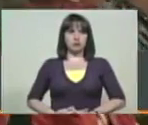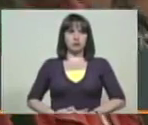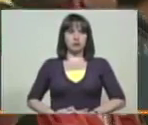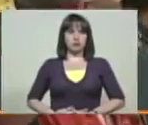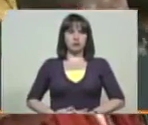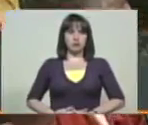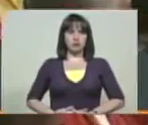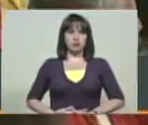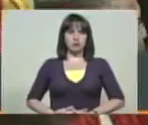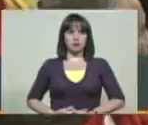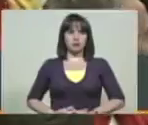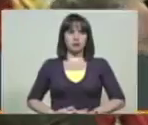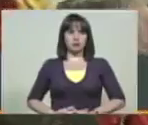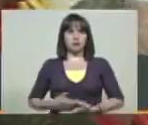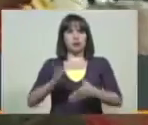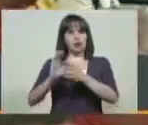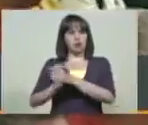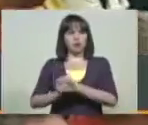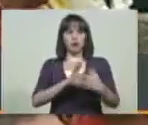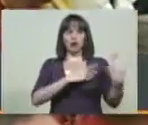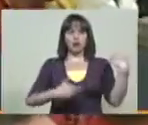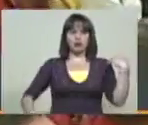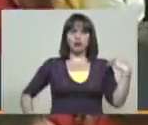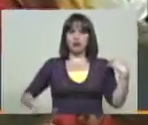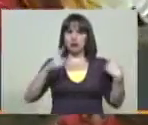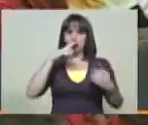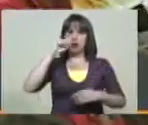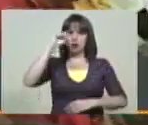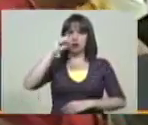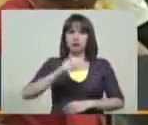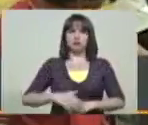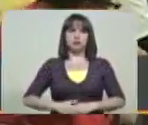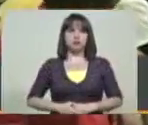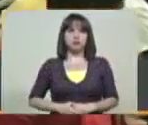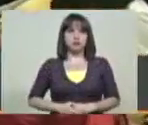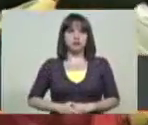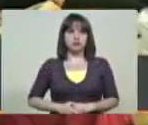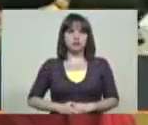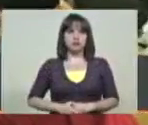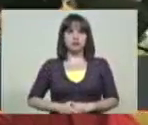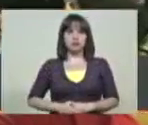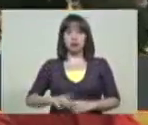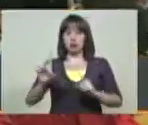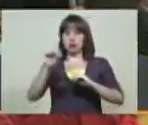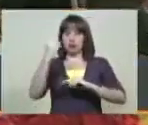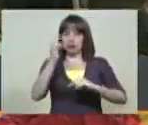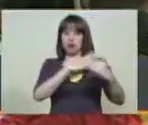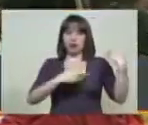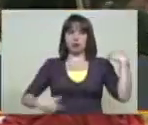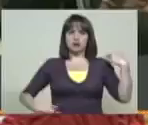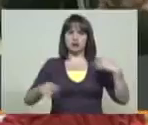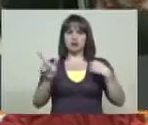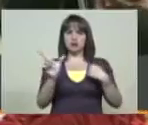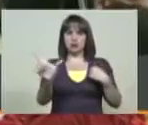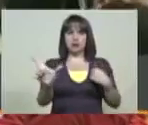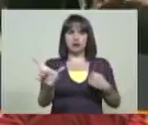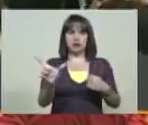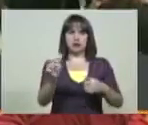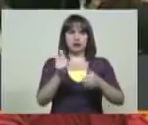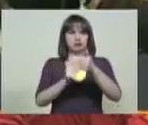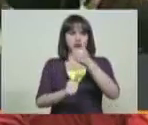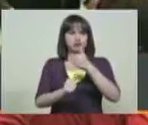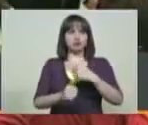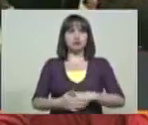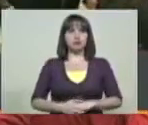además compañero presidente de nicolás maduro moros estimado primer vicepresidente del partido socialista unido de venezuela al